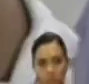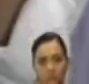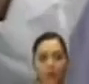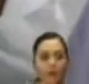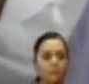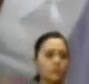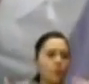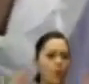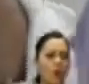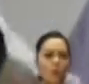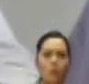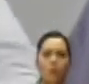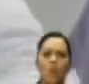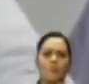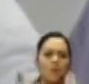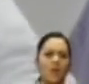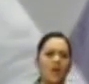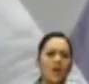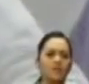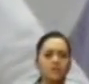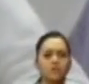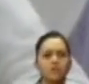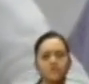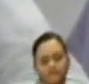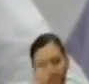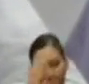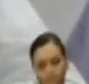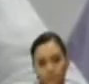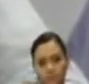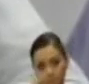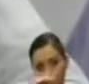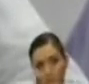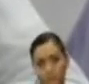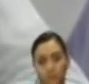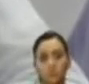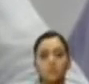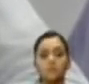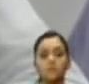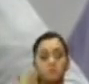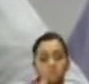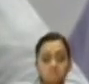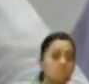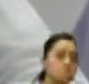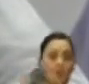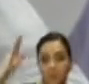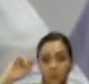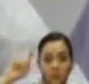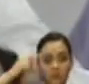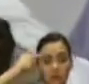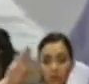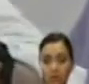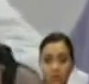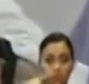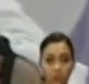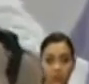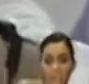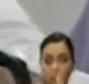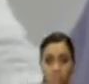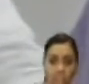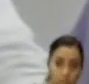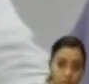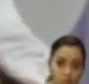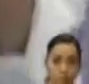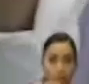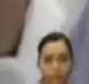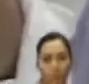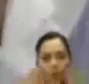Guayaquil, el modelo exitoso de gestión, sepa usted que más reciben por asignaciones del Estado que lo que recaudan por impuestos municipios